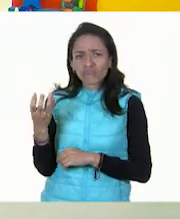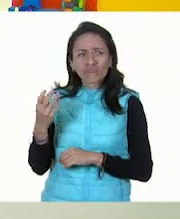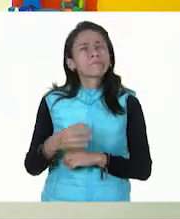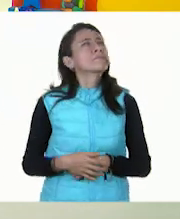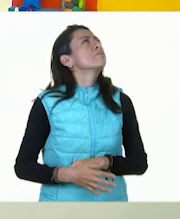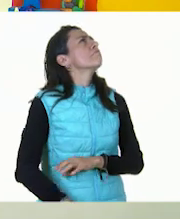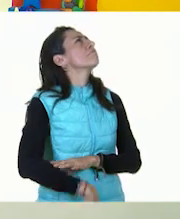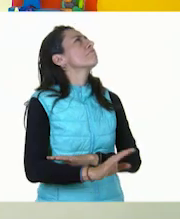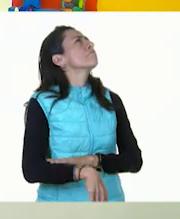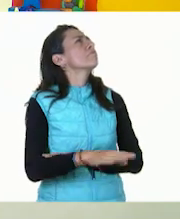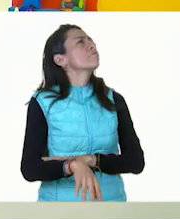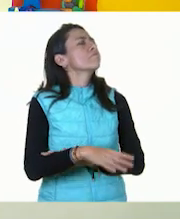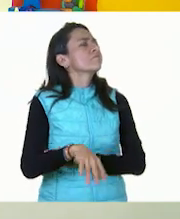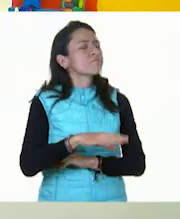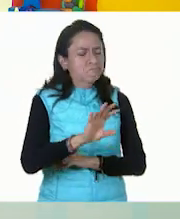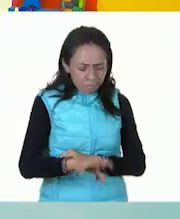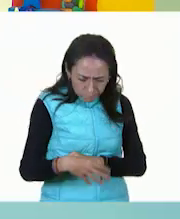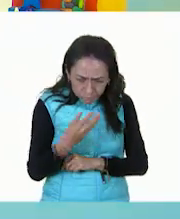Me salió